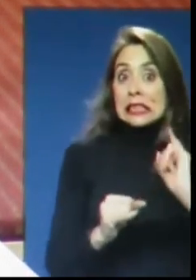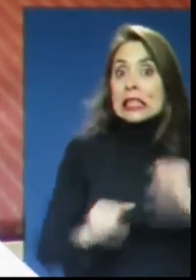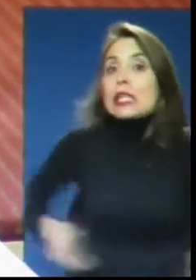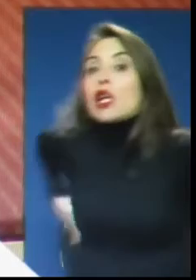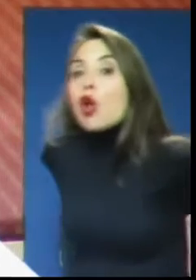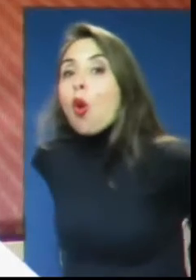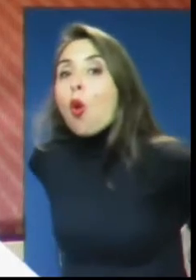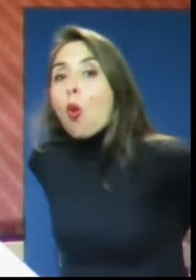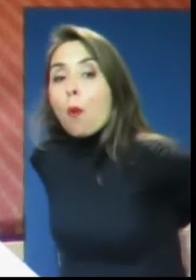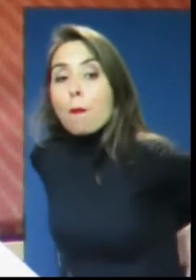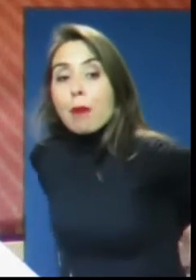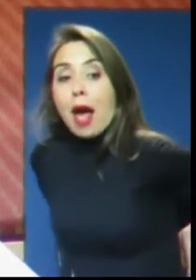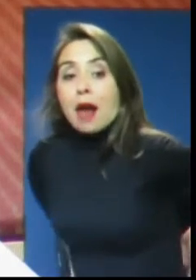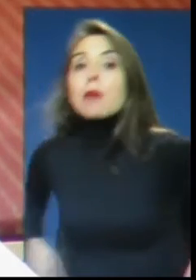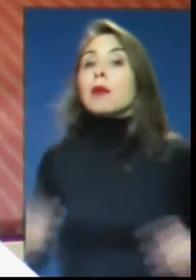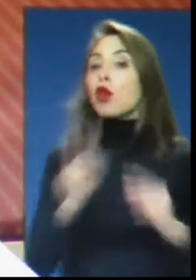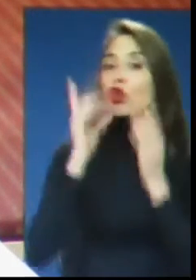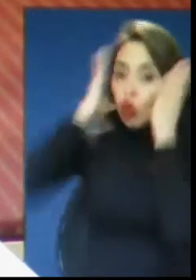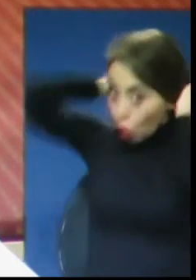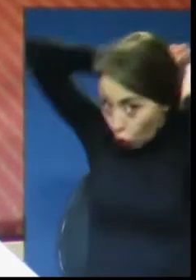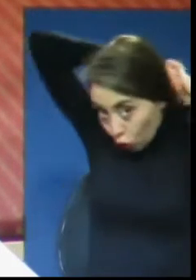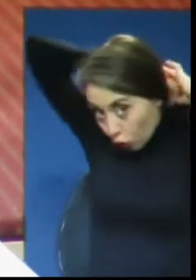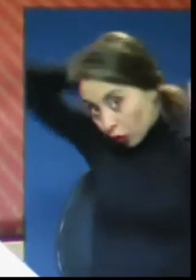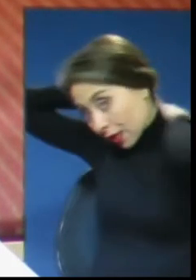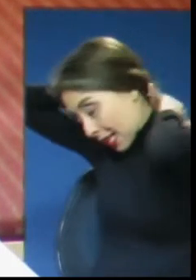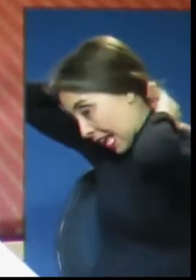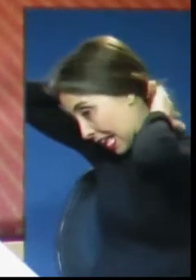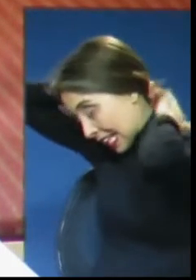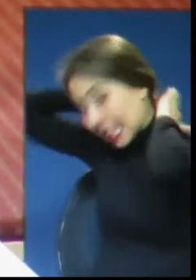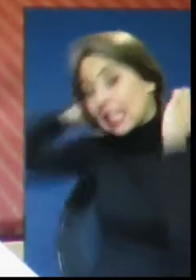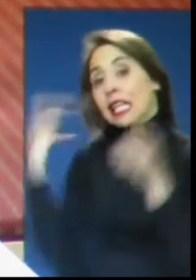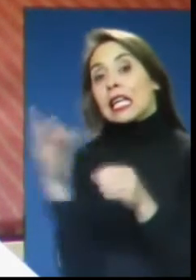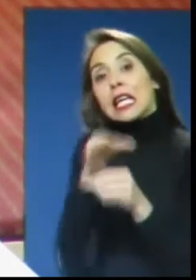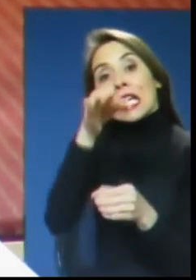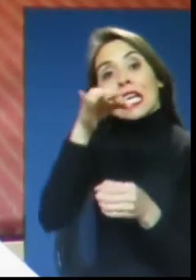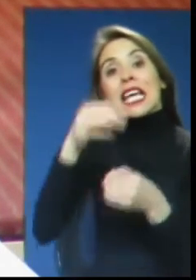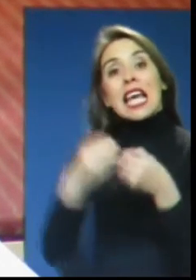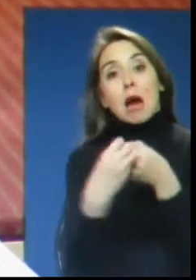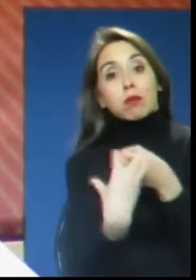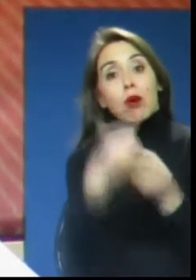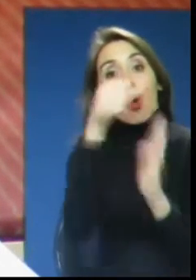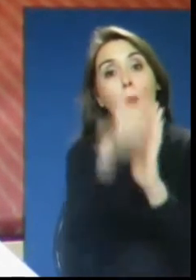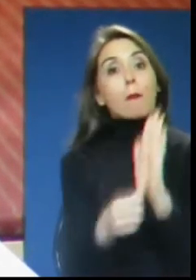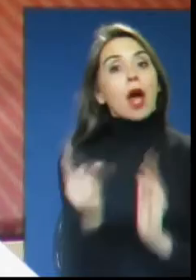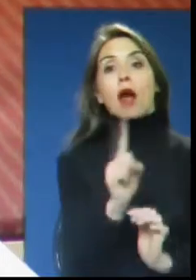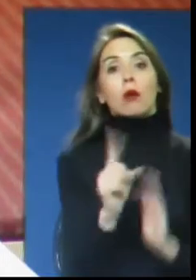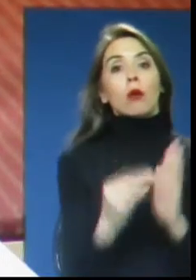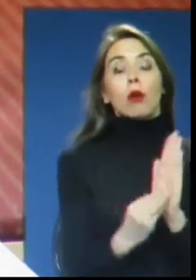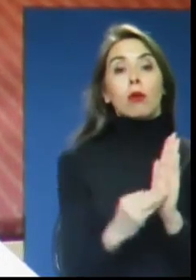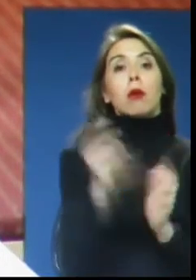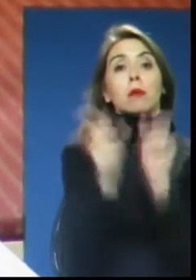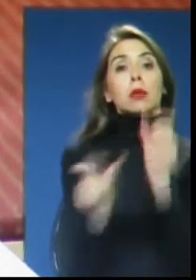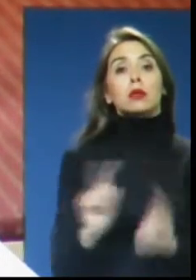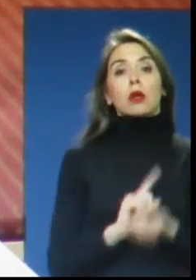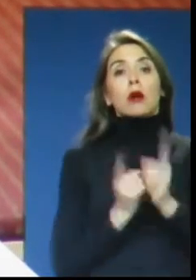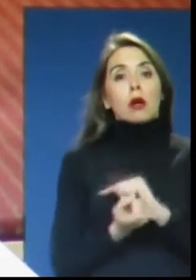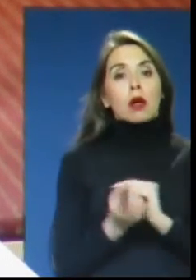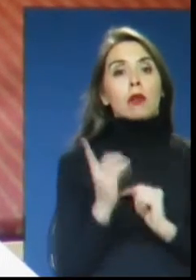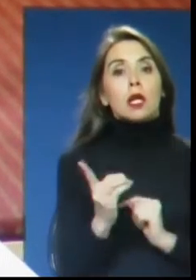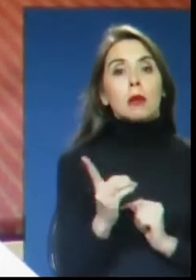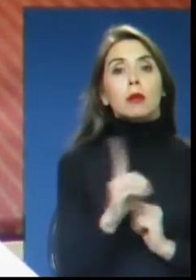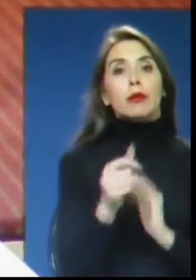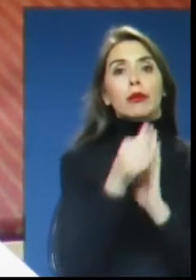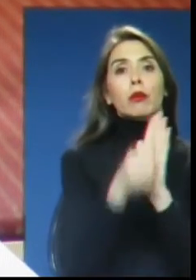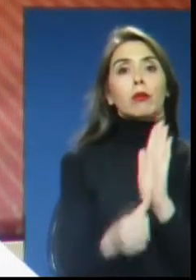la similitud del resultado invalidante en muchos casos no tratados oportunamente. Es por ello, señor presidente, que